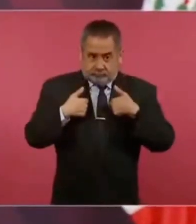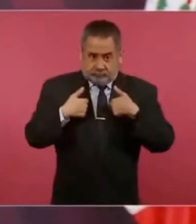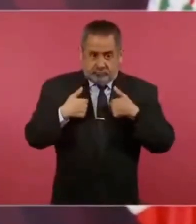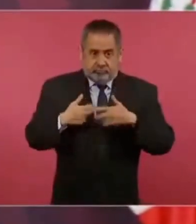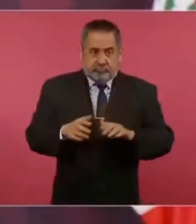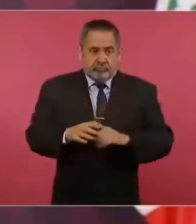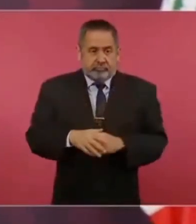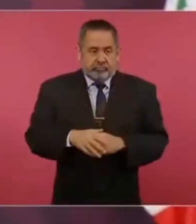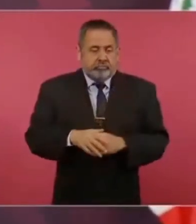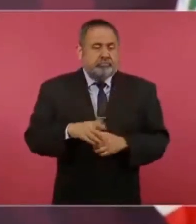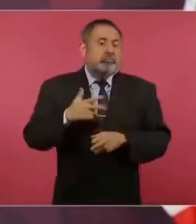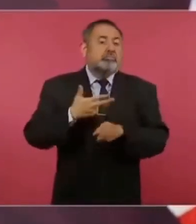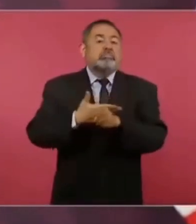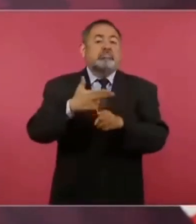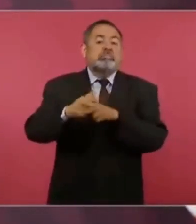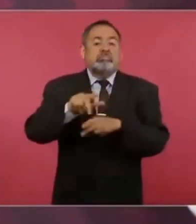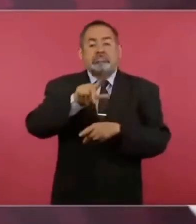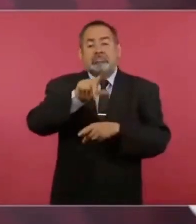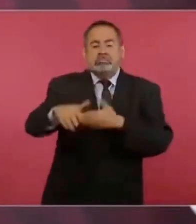Yo lo supe